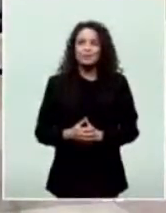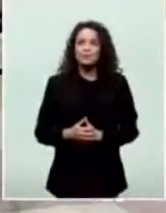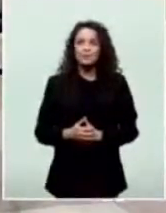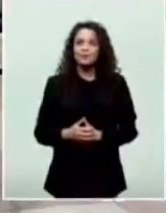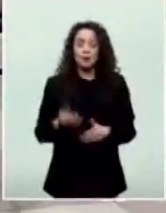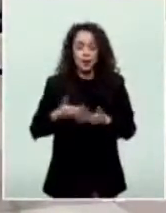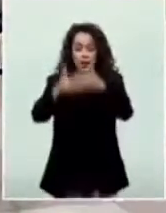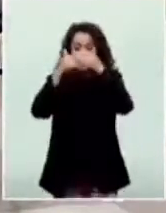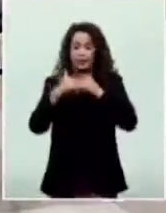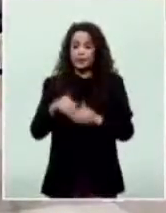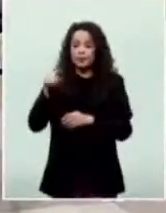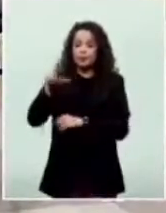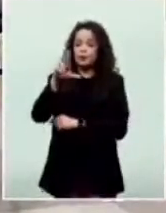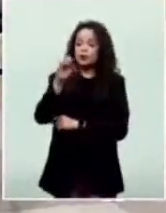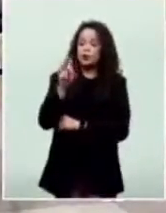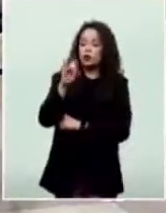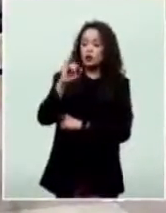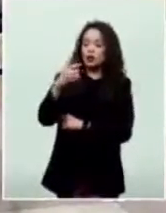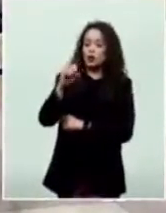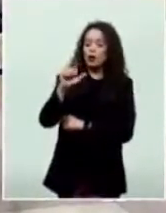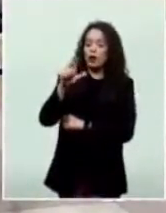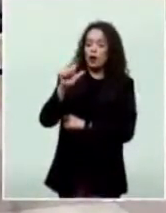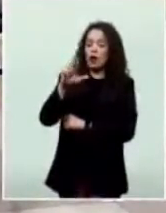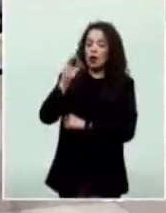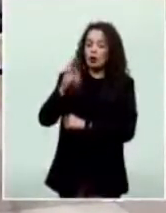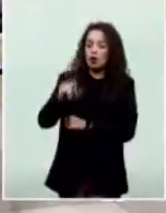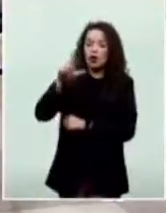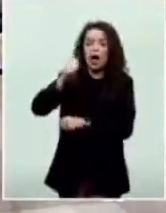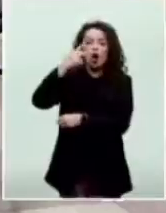Continuamos con Rodrigo Alarcón, de la octava.